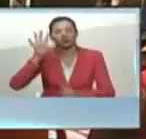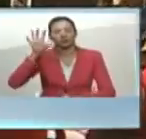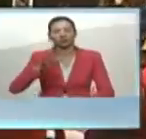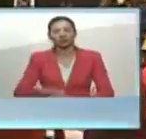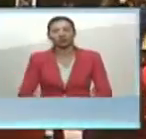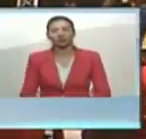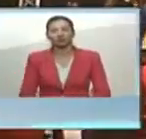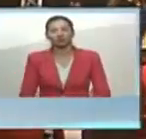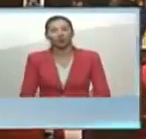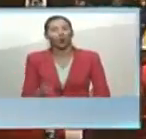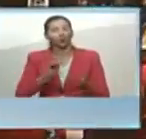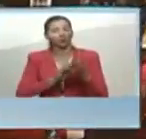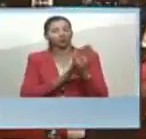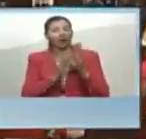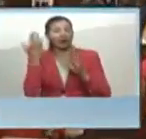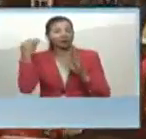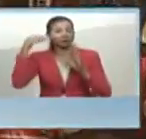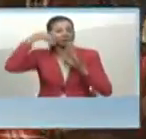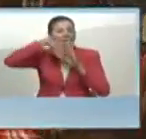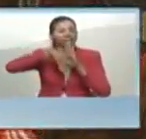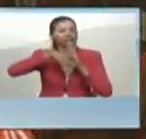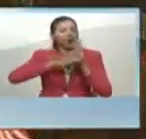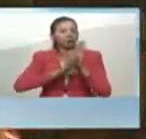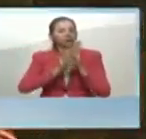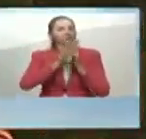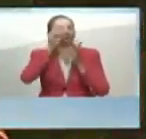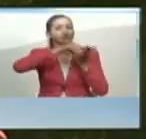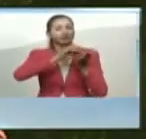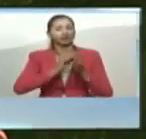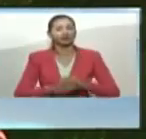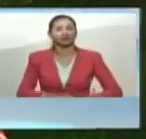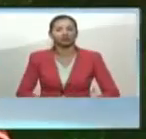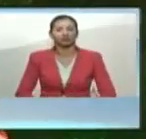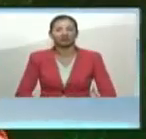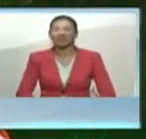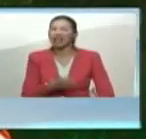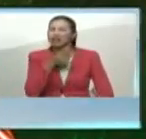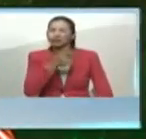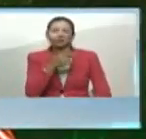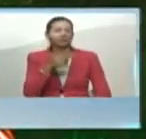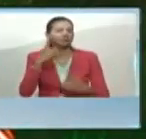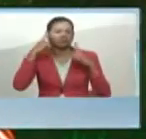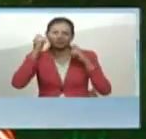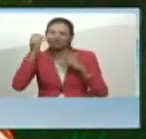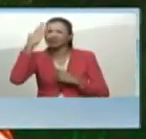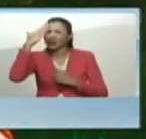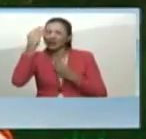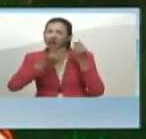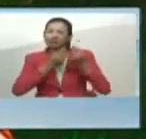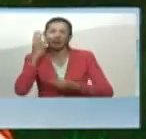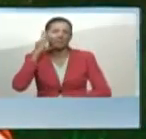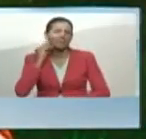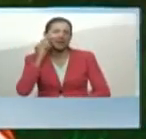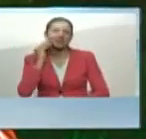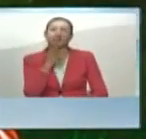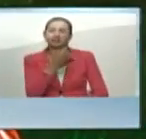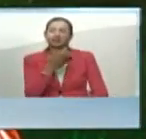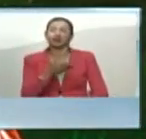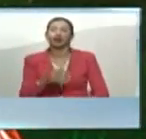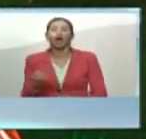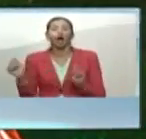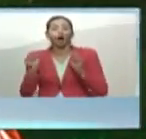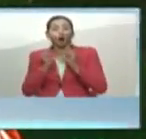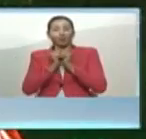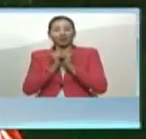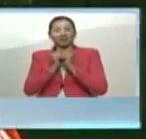Un reposicionamiento ha habido. Ellos se dedican mucho a esto. Lo decía una compañera en la reunión con